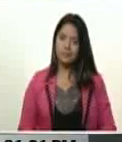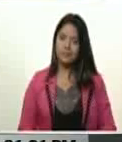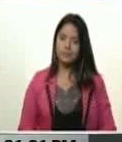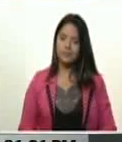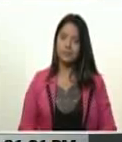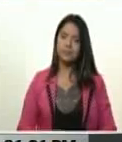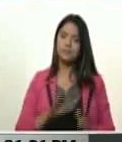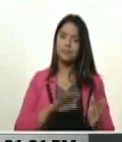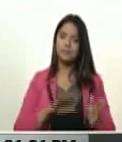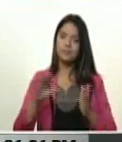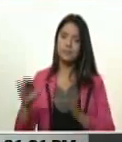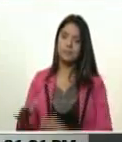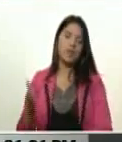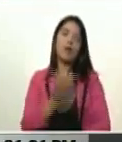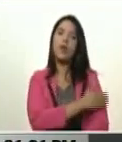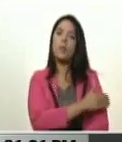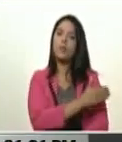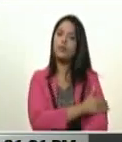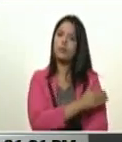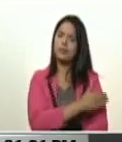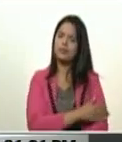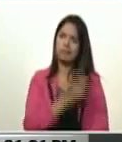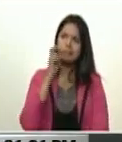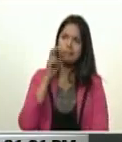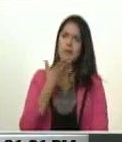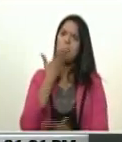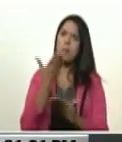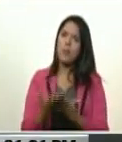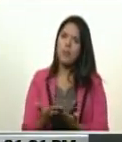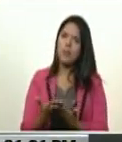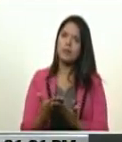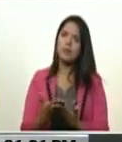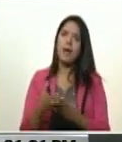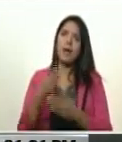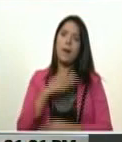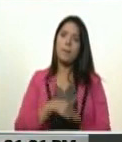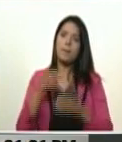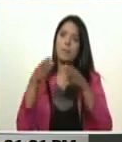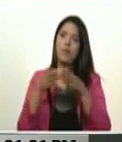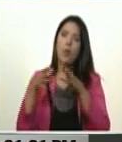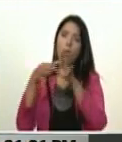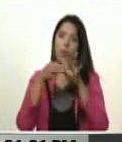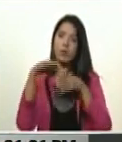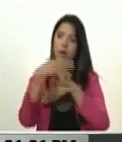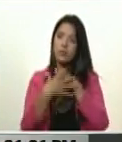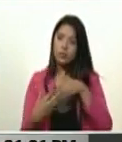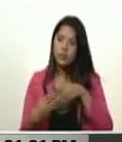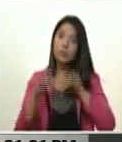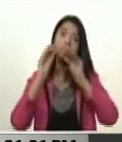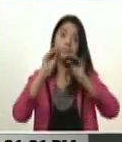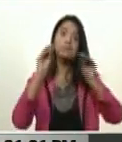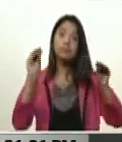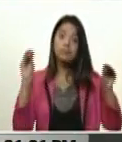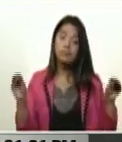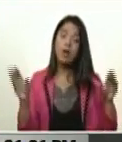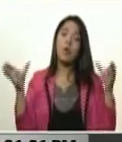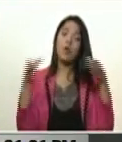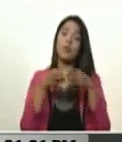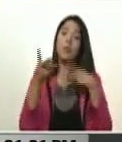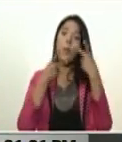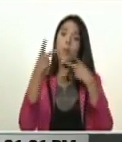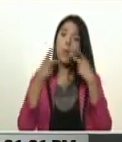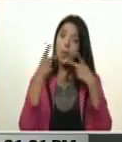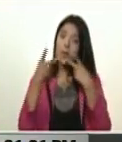Y la ultraderecha venezolana desestimó la propuesta presentada por la misión de UNASUR, mediante la cual invita a las fuerzas políticas